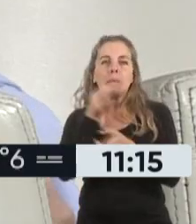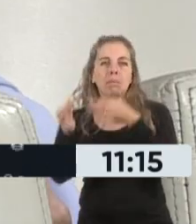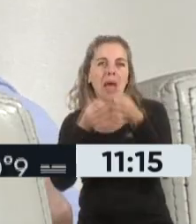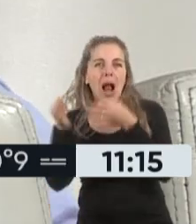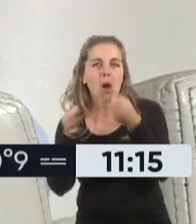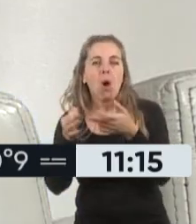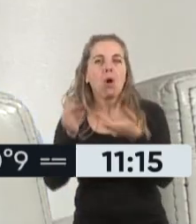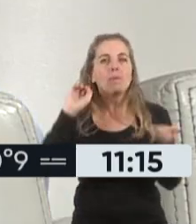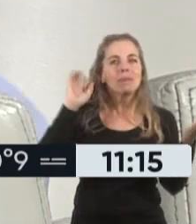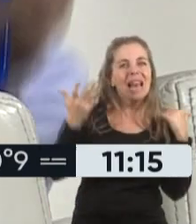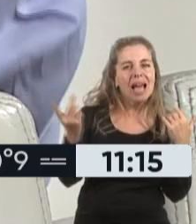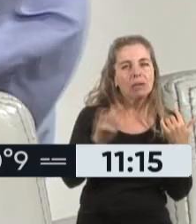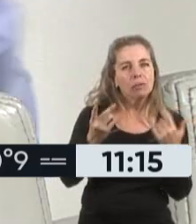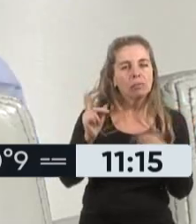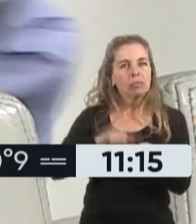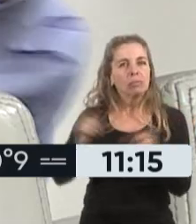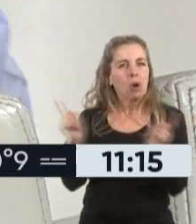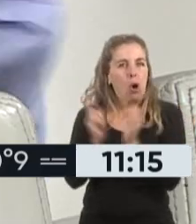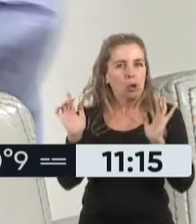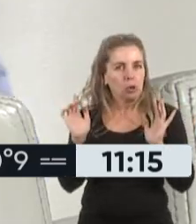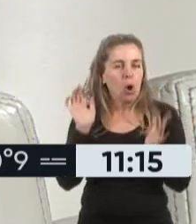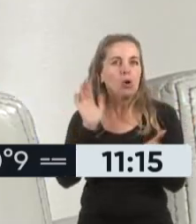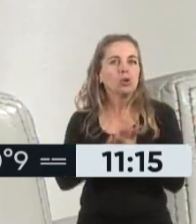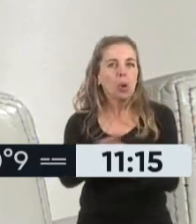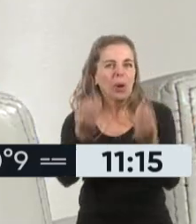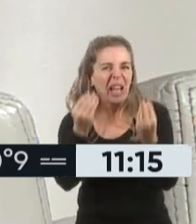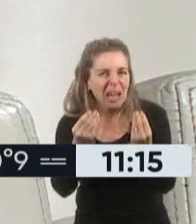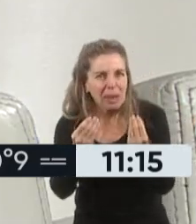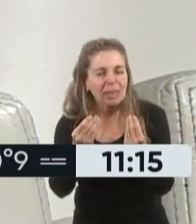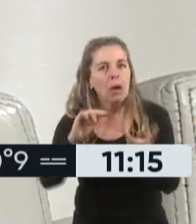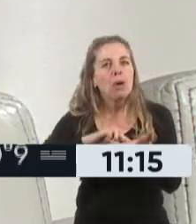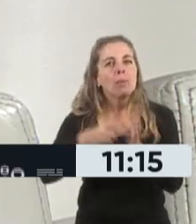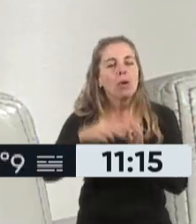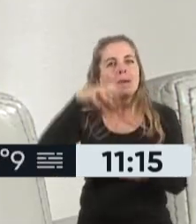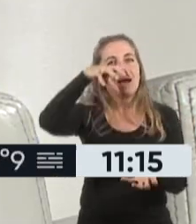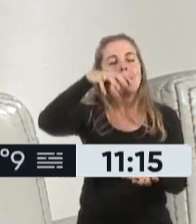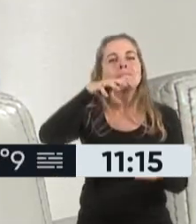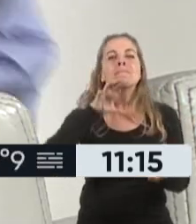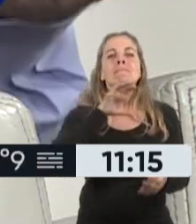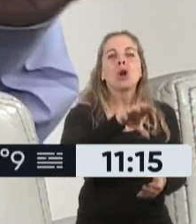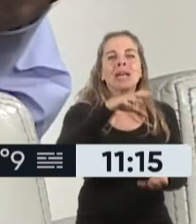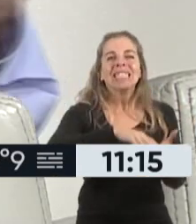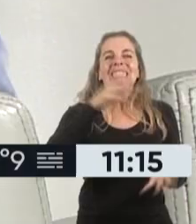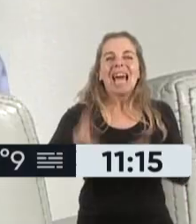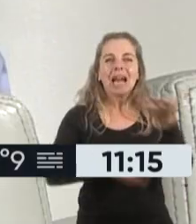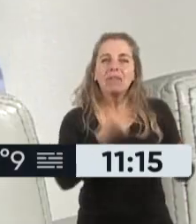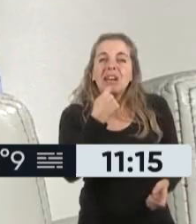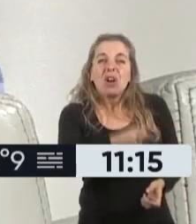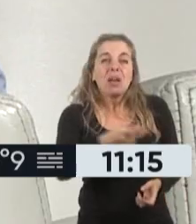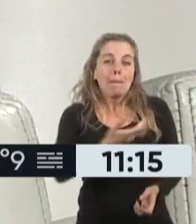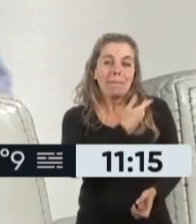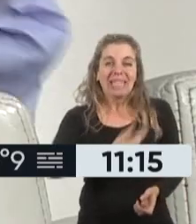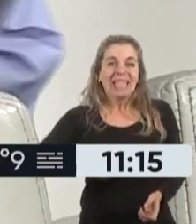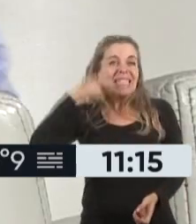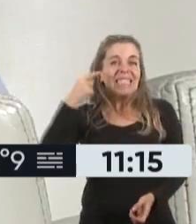el presidente Milei en relación a los paneles mal ubicados en Tierra del Fuego, pero quería saber si eso efectivamente se dio así,